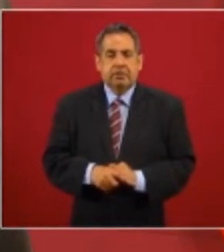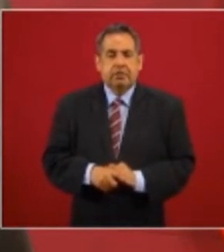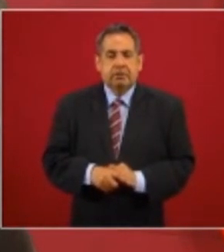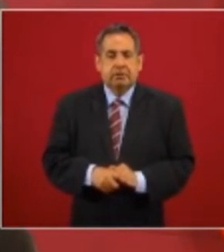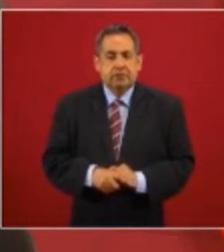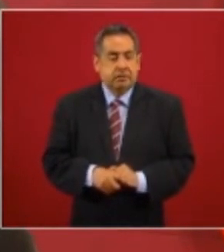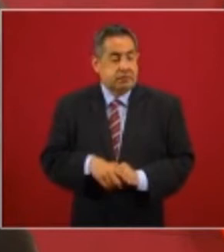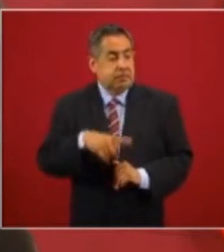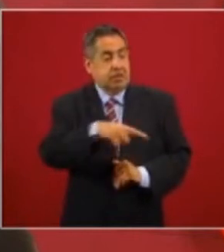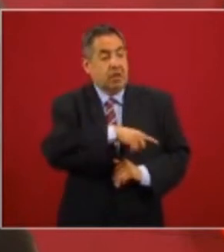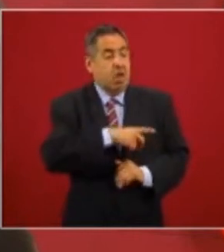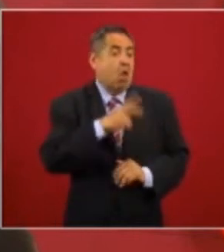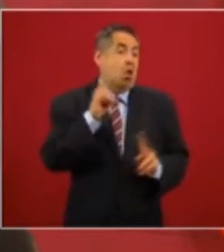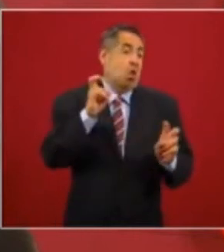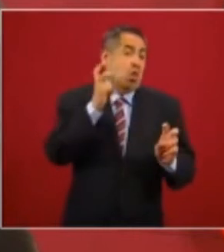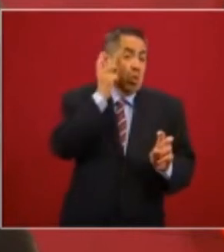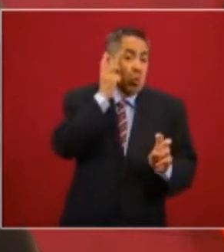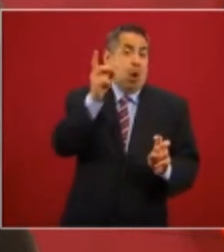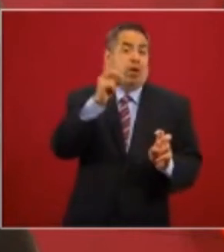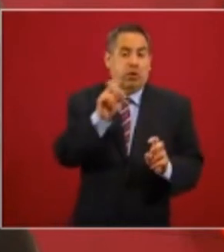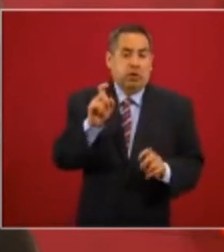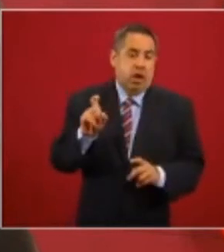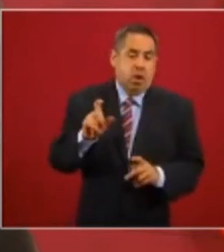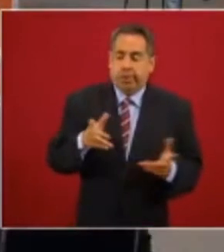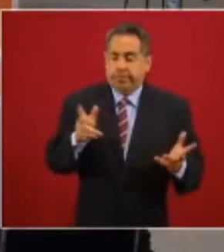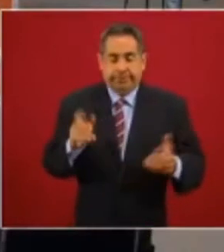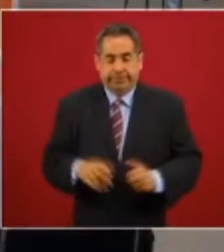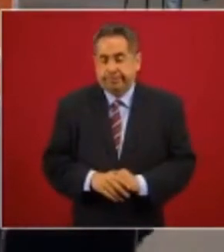Los dueños del agua.